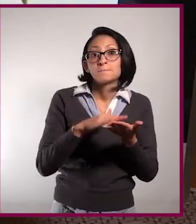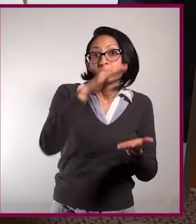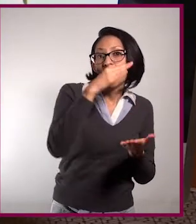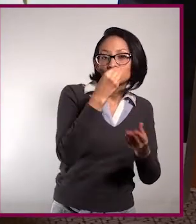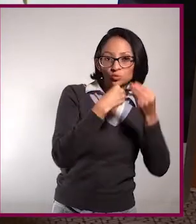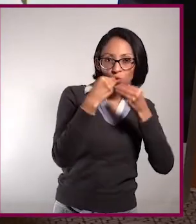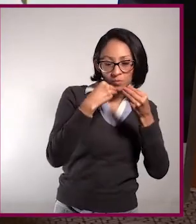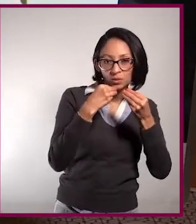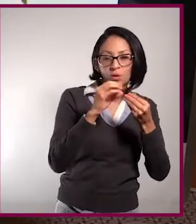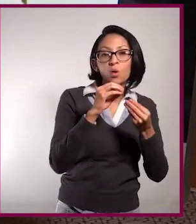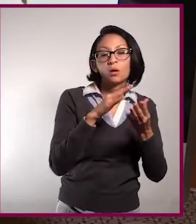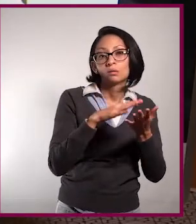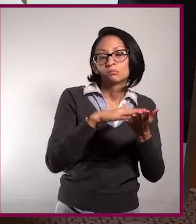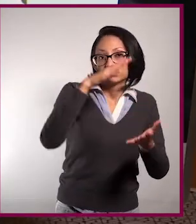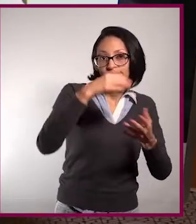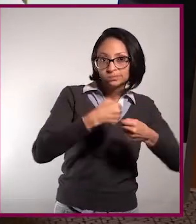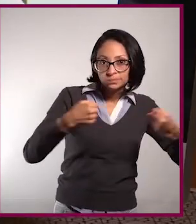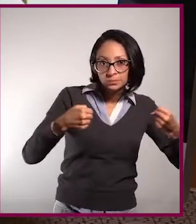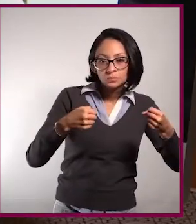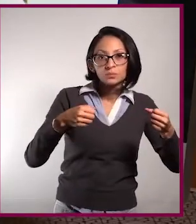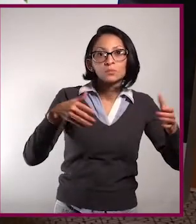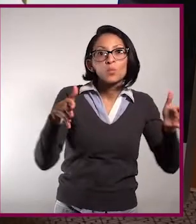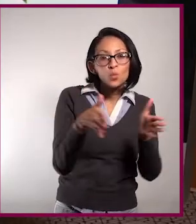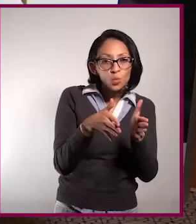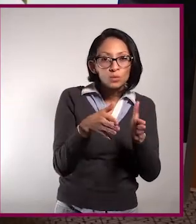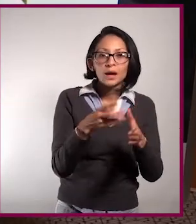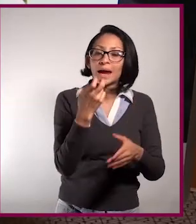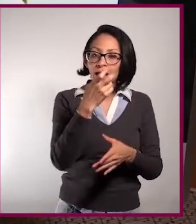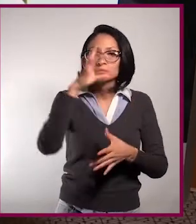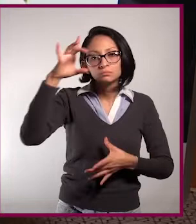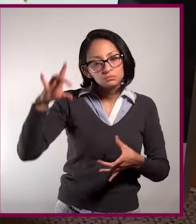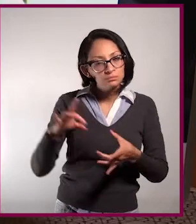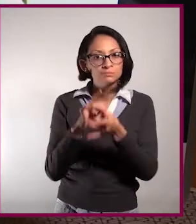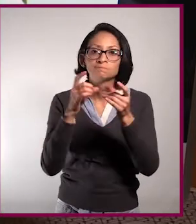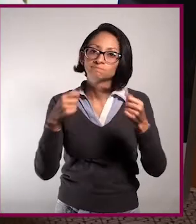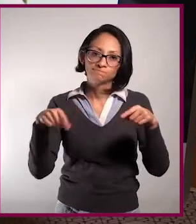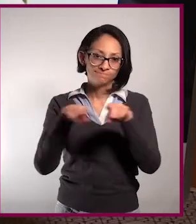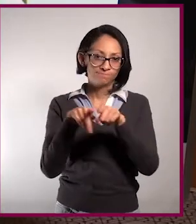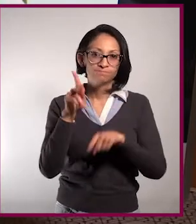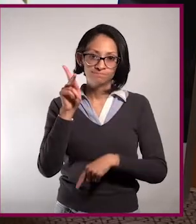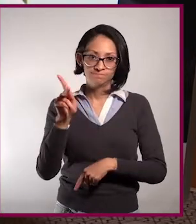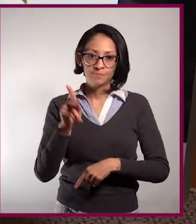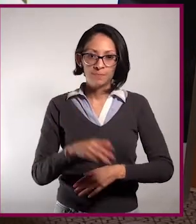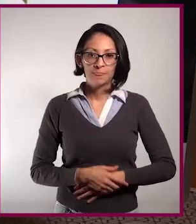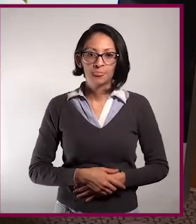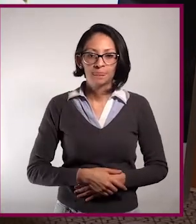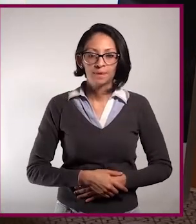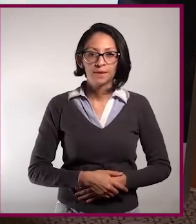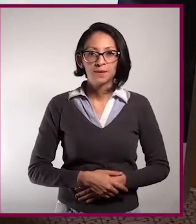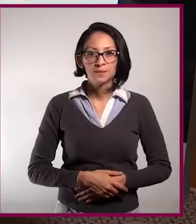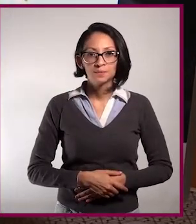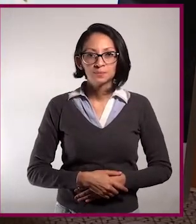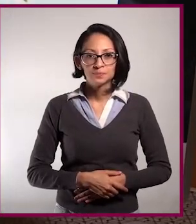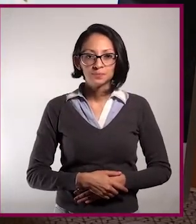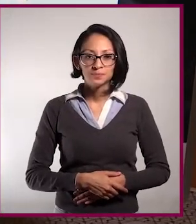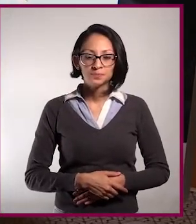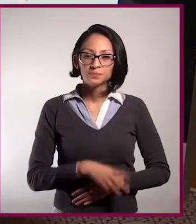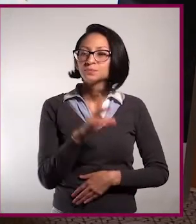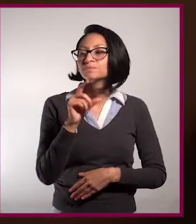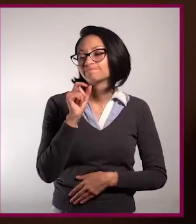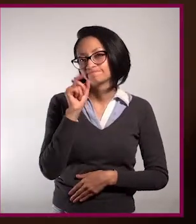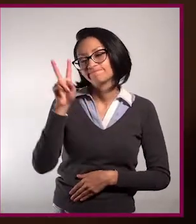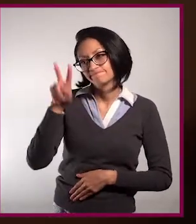hay aumento o pérdida de peso en un periodo muy corto de tiempo, van a influir sobre la menstruación, o sea, sobre el ciclo